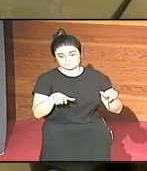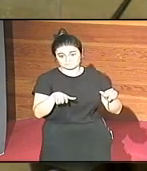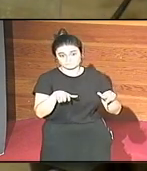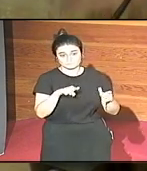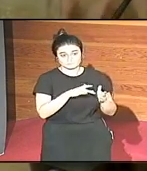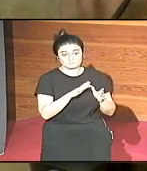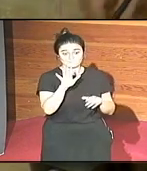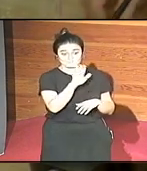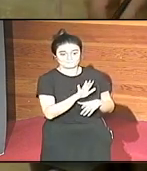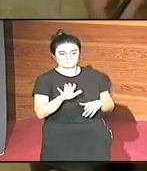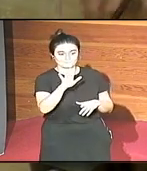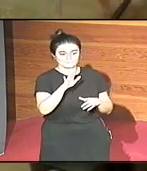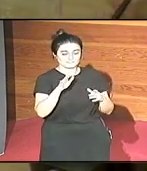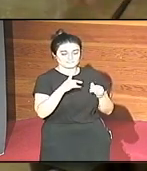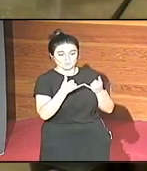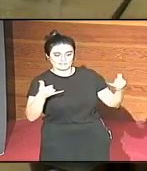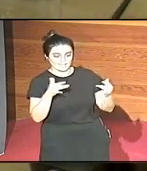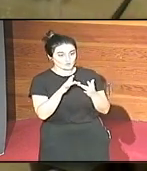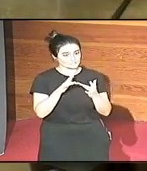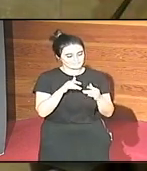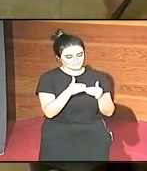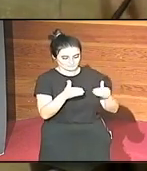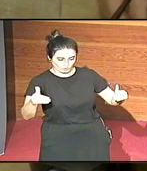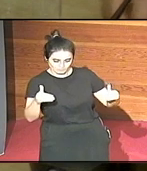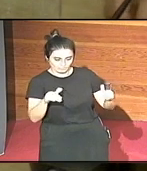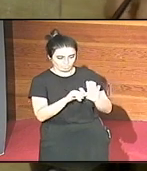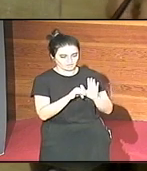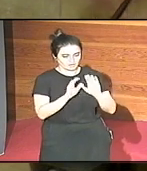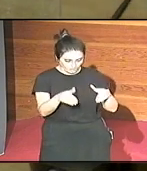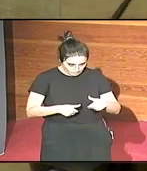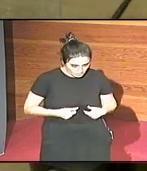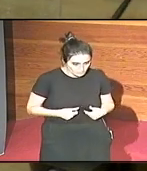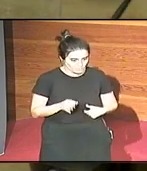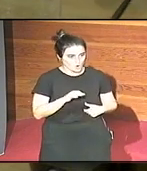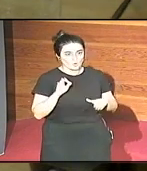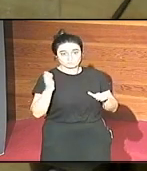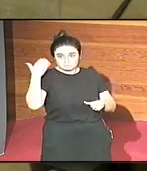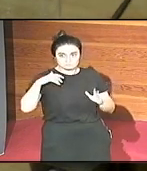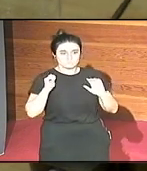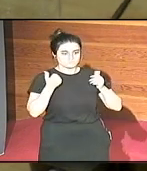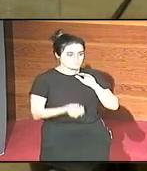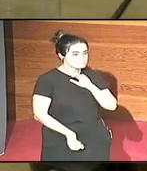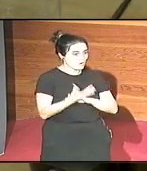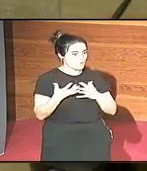territorios cercanos a la línea de contacto o que no quisieron irse en su momento, tanto por un lado como del otro.